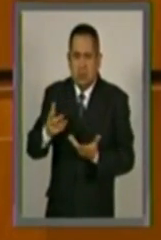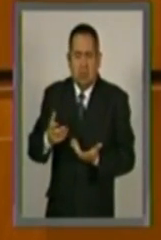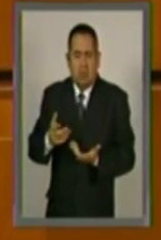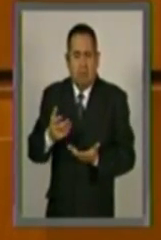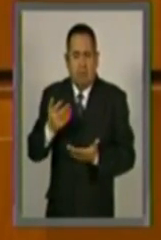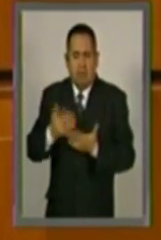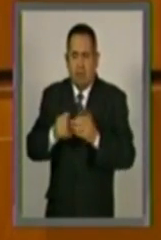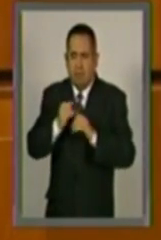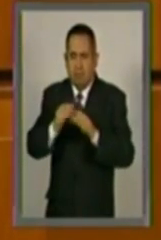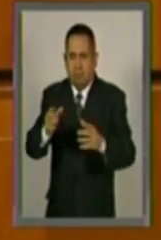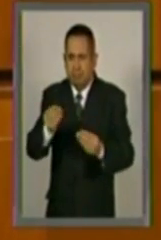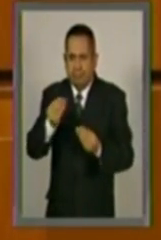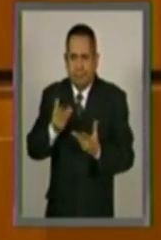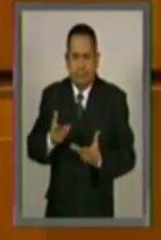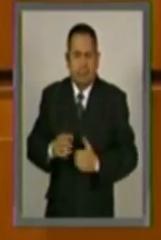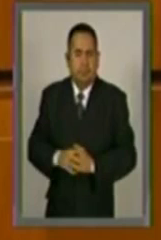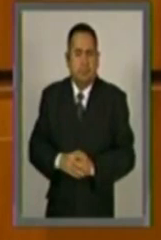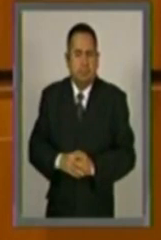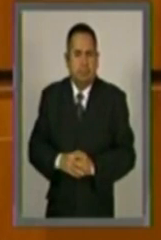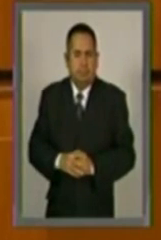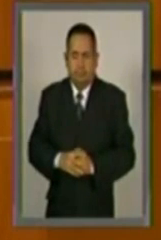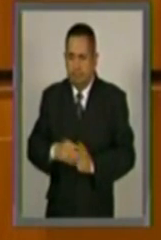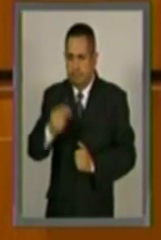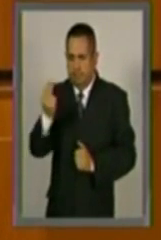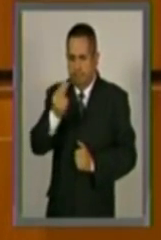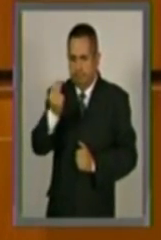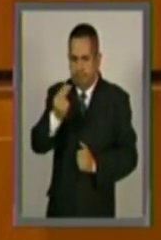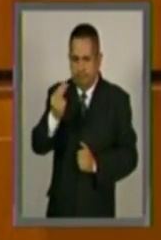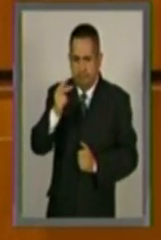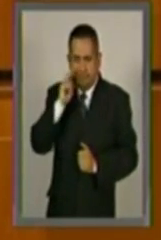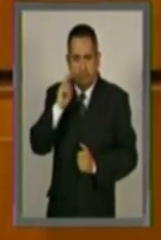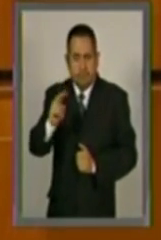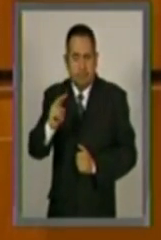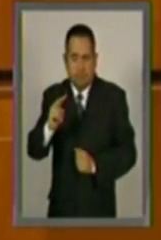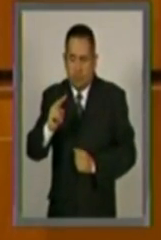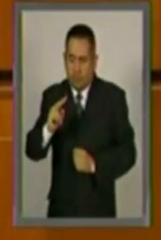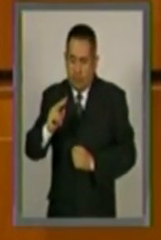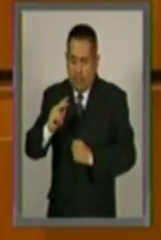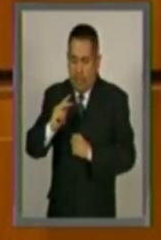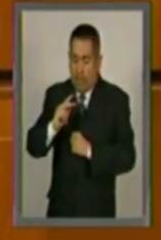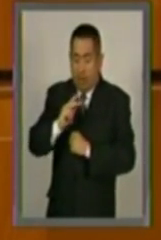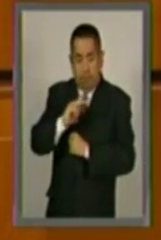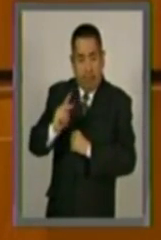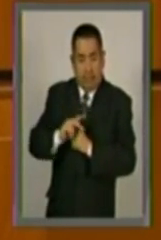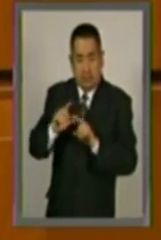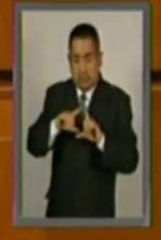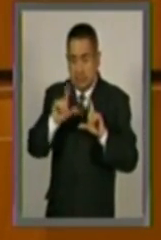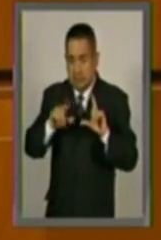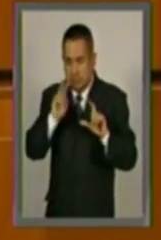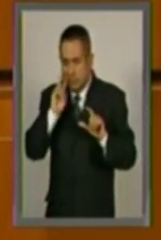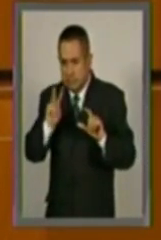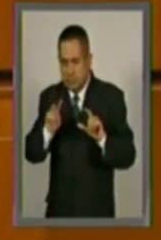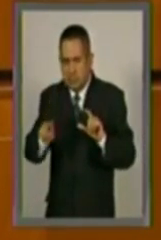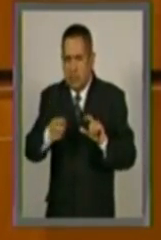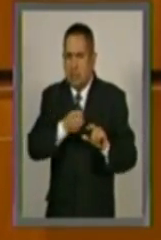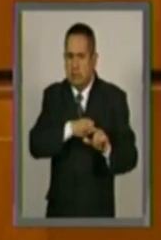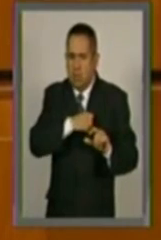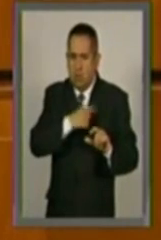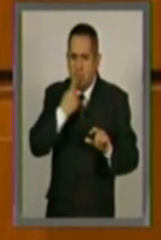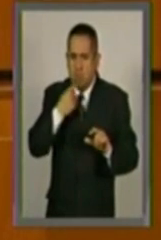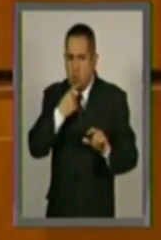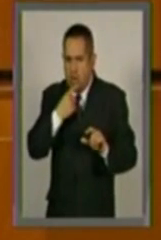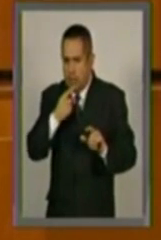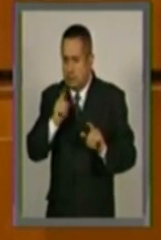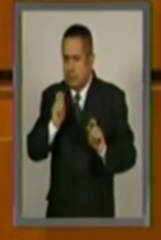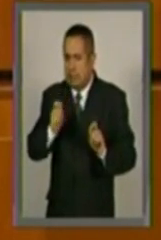informada es indispensable que en el país prestemos especial atención al problema de salud bucodental